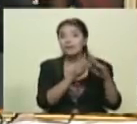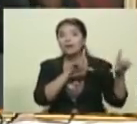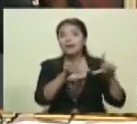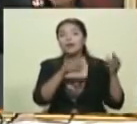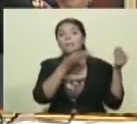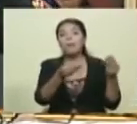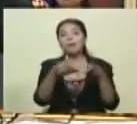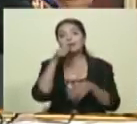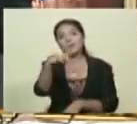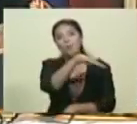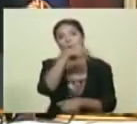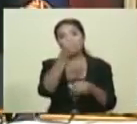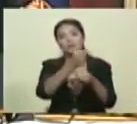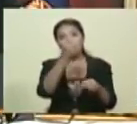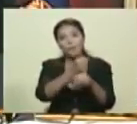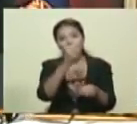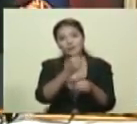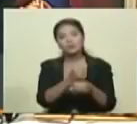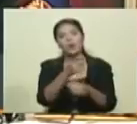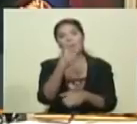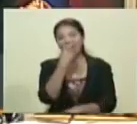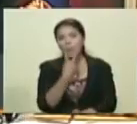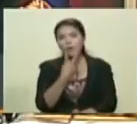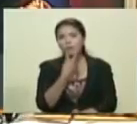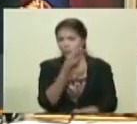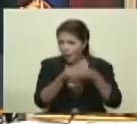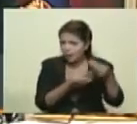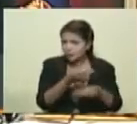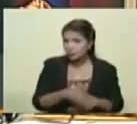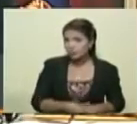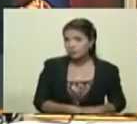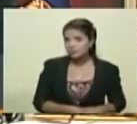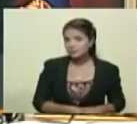para el pueblo trabajador, para el pueblo pobre. ¿Lo han hecho?